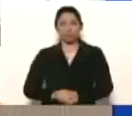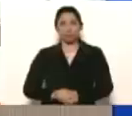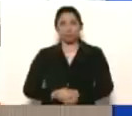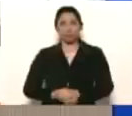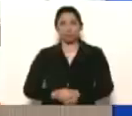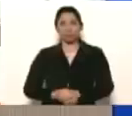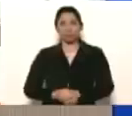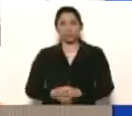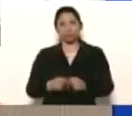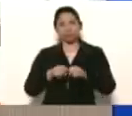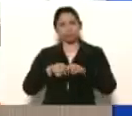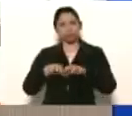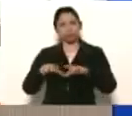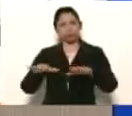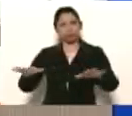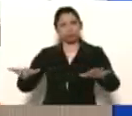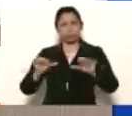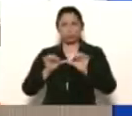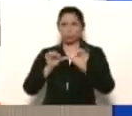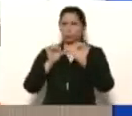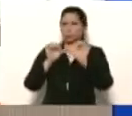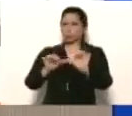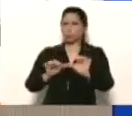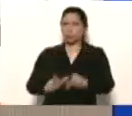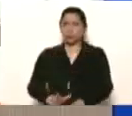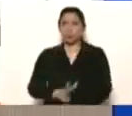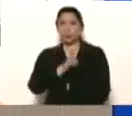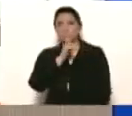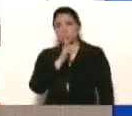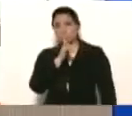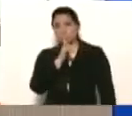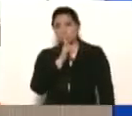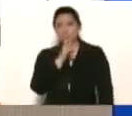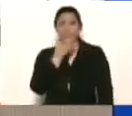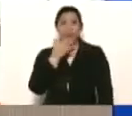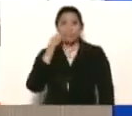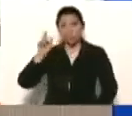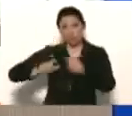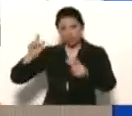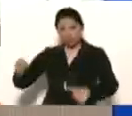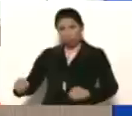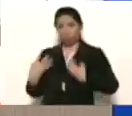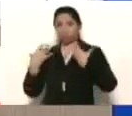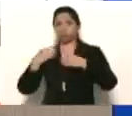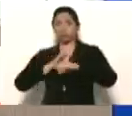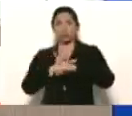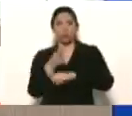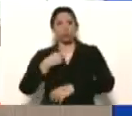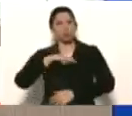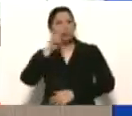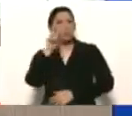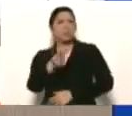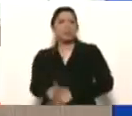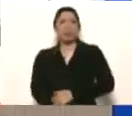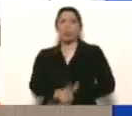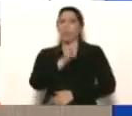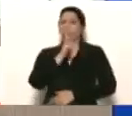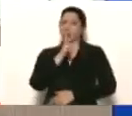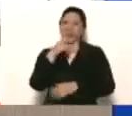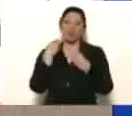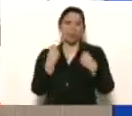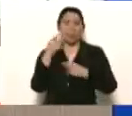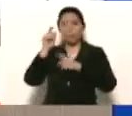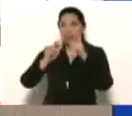se ha mantenido de manera exponencial el crecimiento de casos por kobe 19 y hemos visto escenas realmente es dantesca